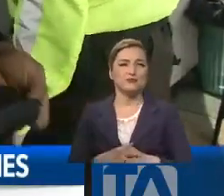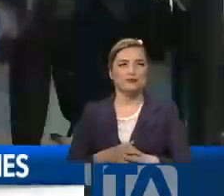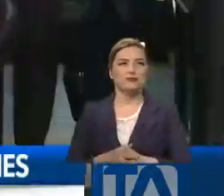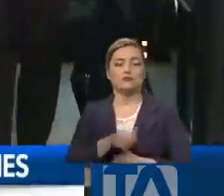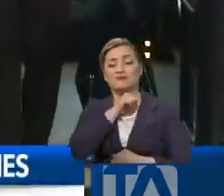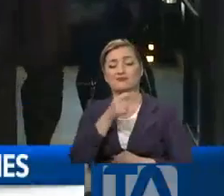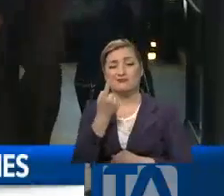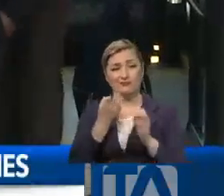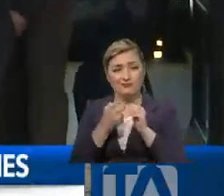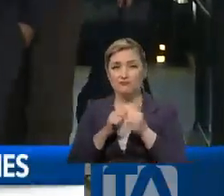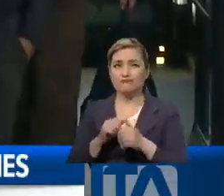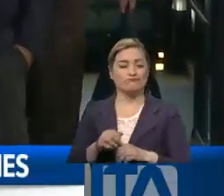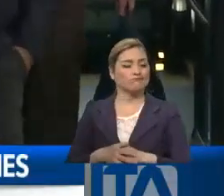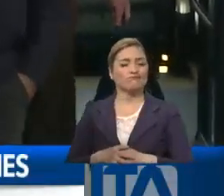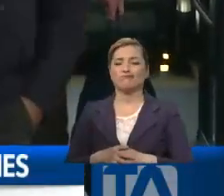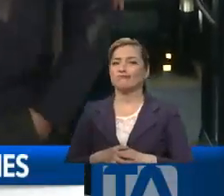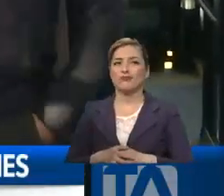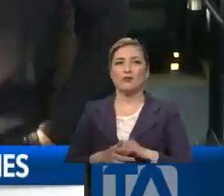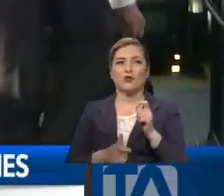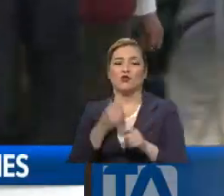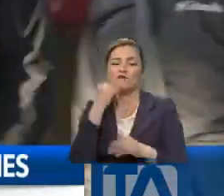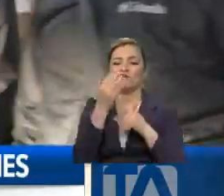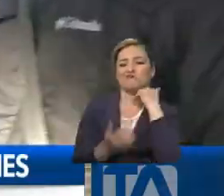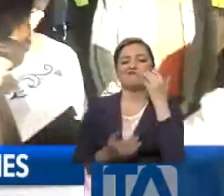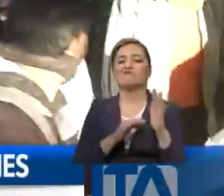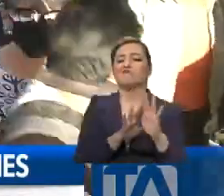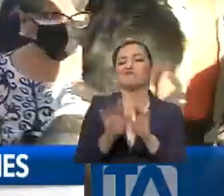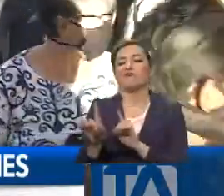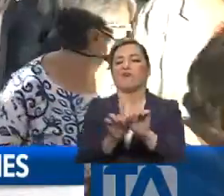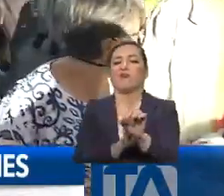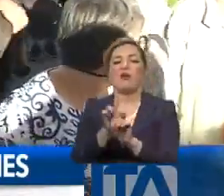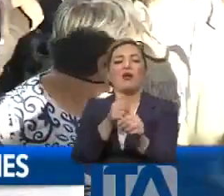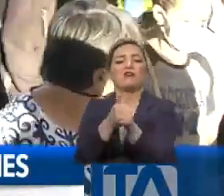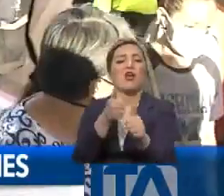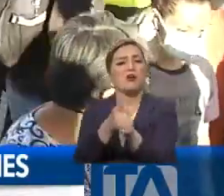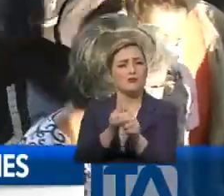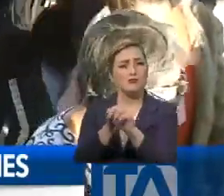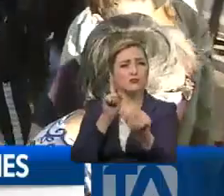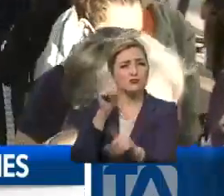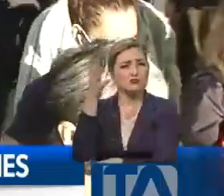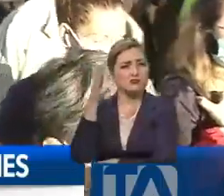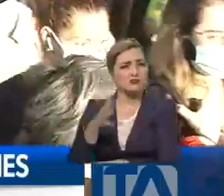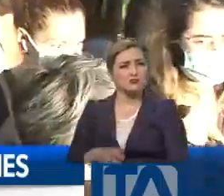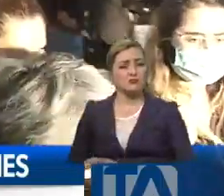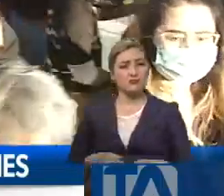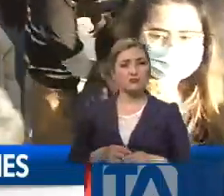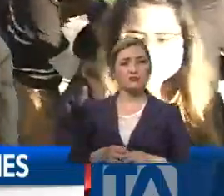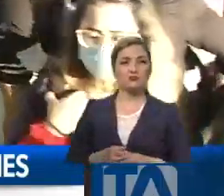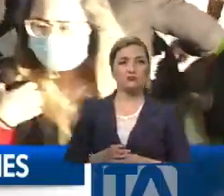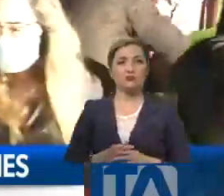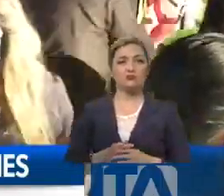las unidades de transporte público. También intentan generar conciencia en la ciudadanía para que respeten el